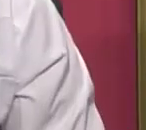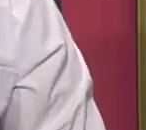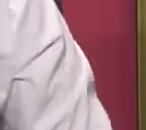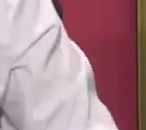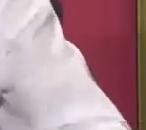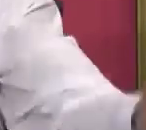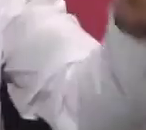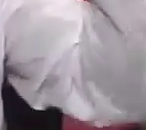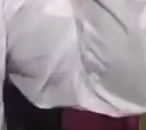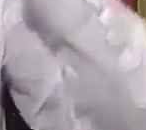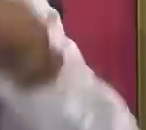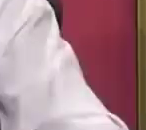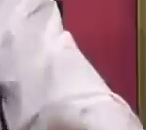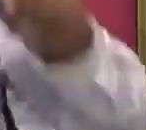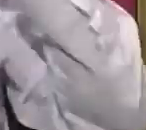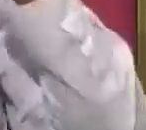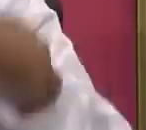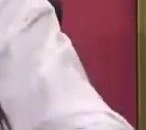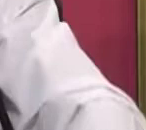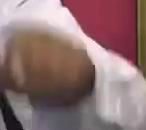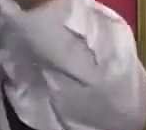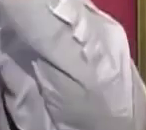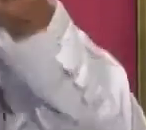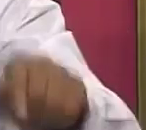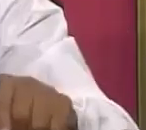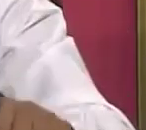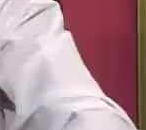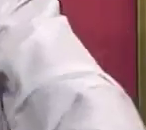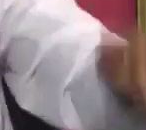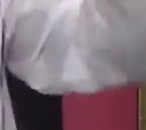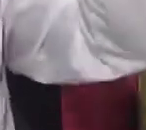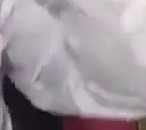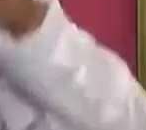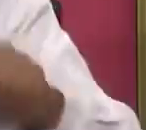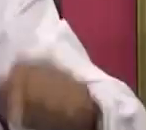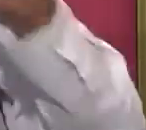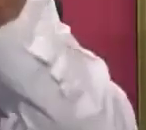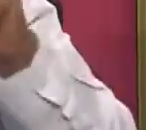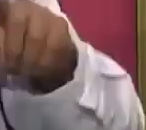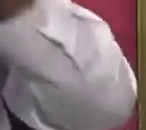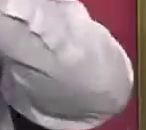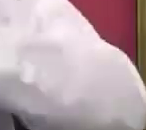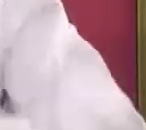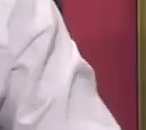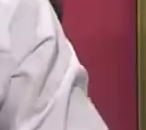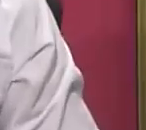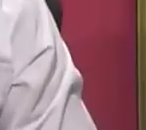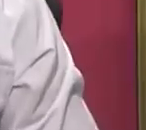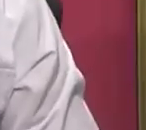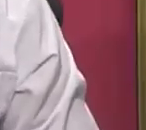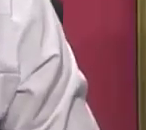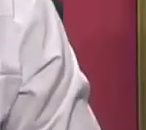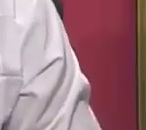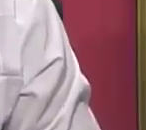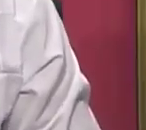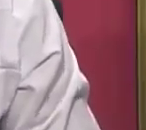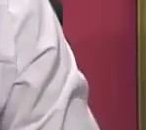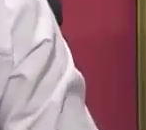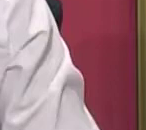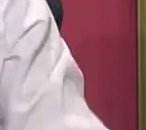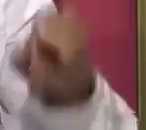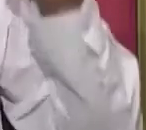abismo. Pero Dios ha estado siempre con nosotros para darnos la victoria a aquellos que ciertamente le estamos trabajando al